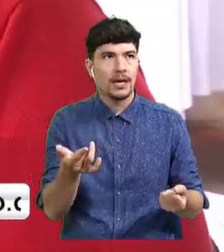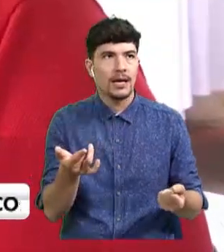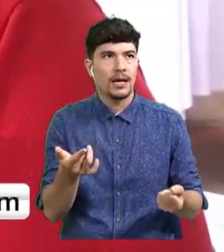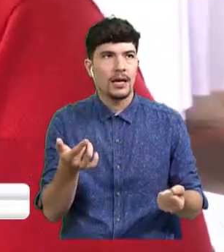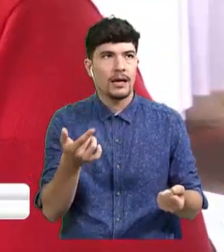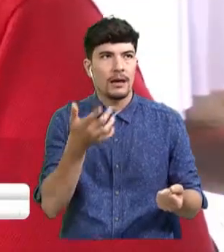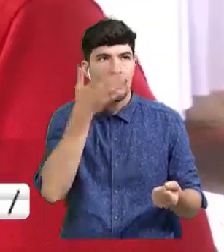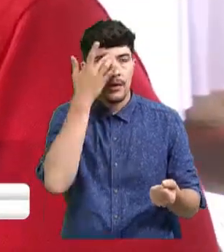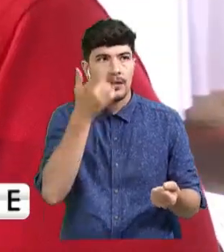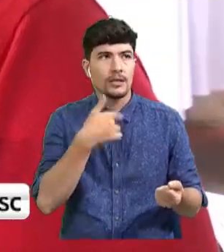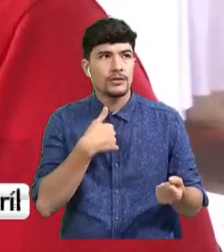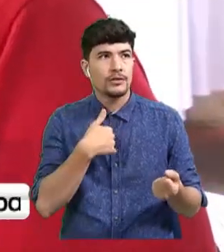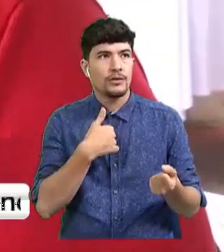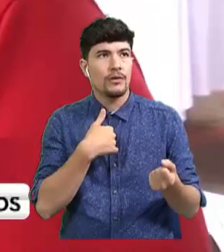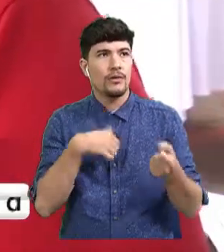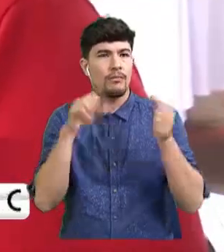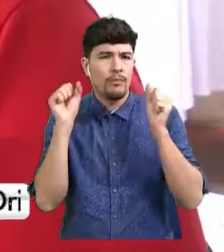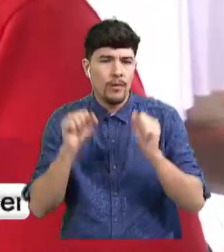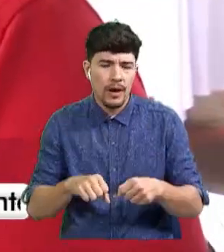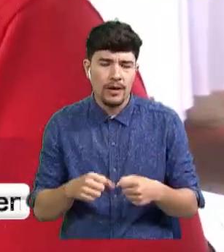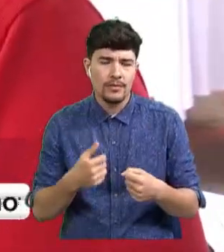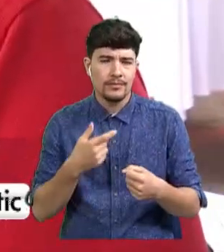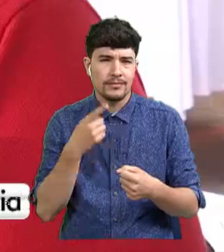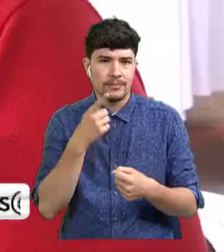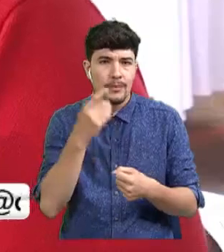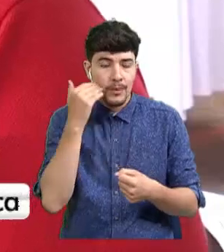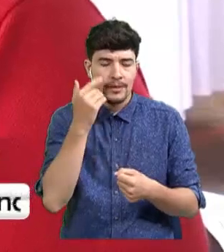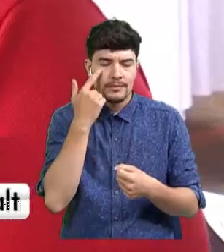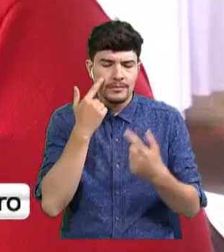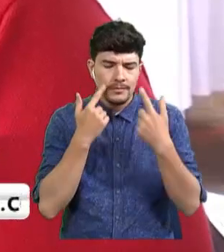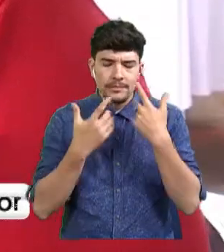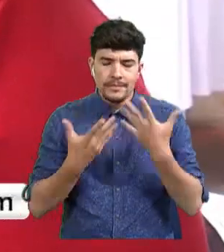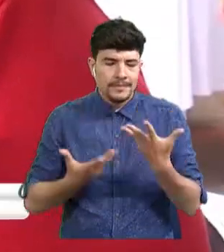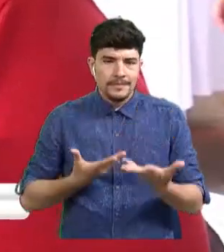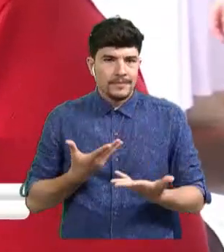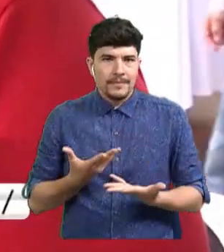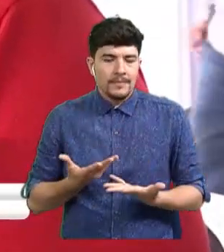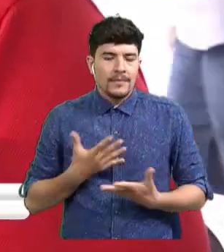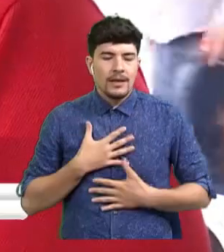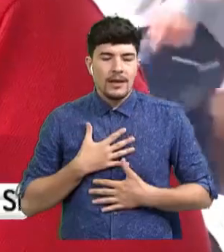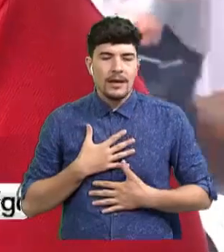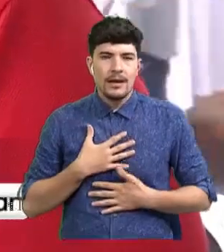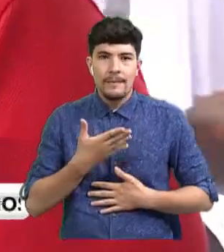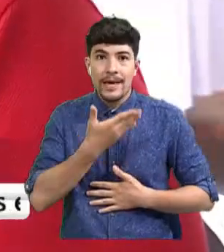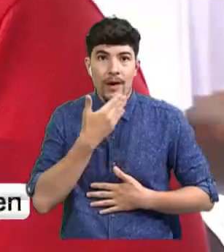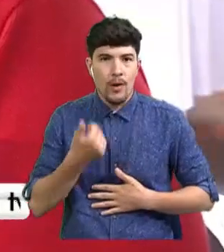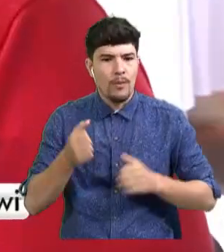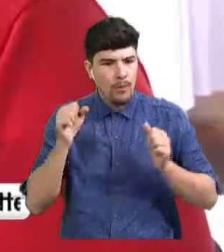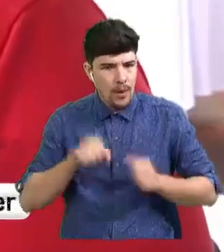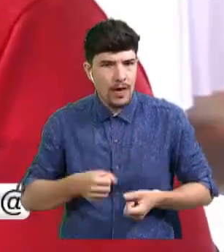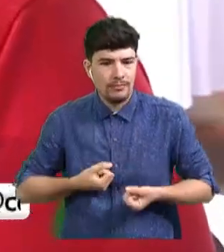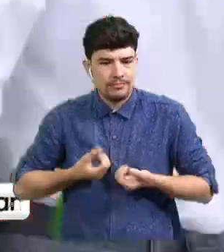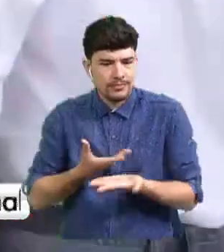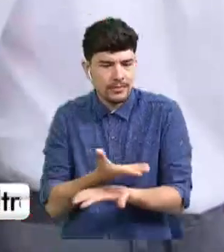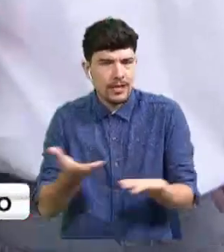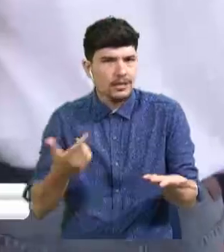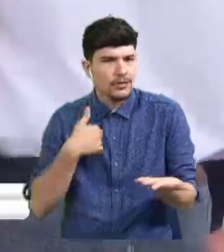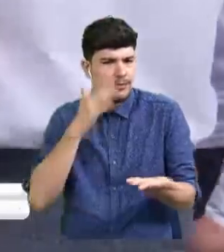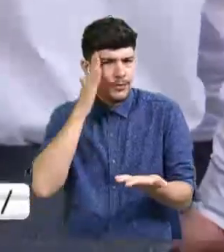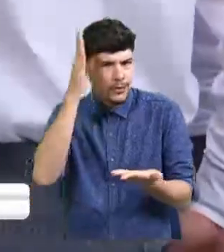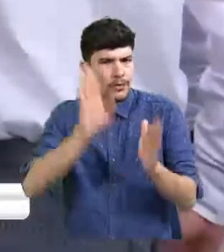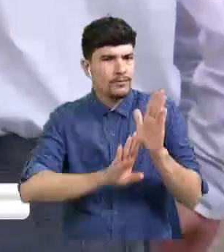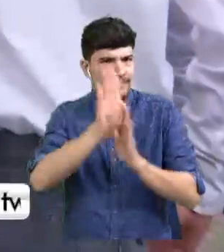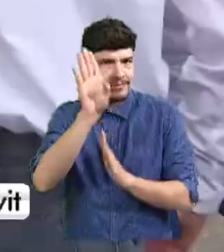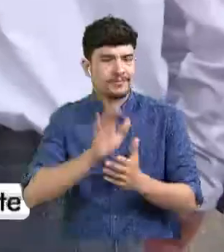ya puedo exhibir mejor los productos y salir adelante.